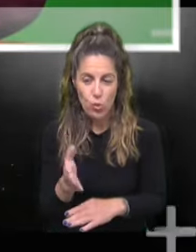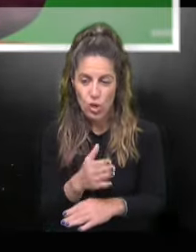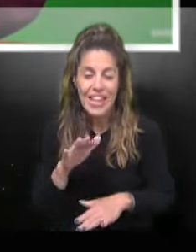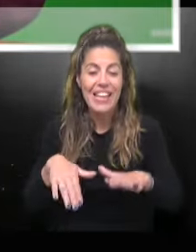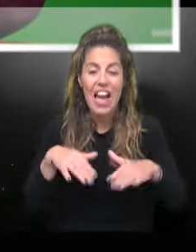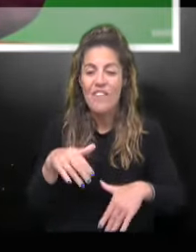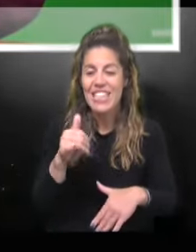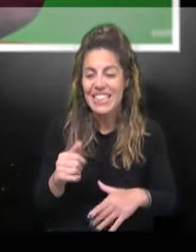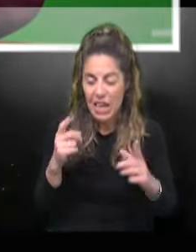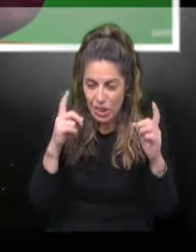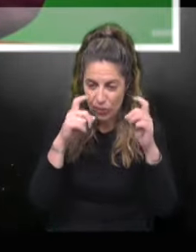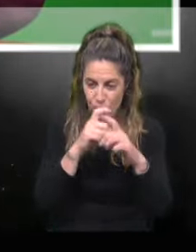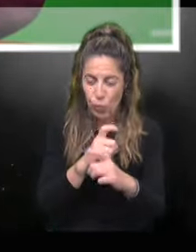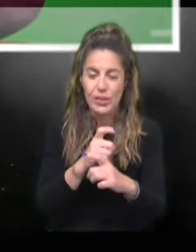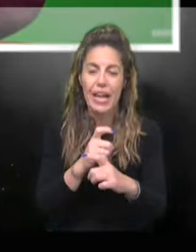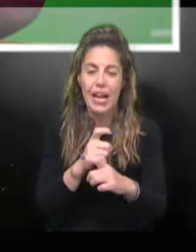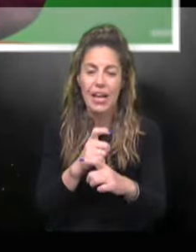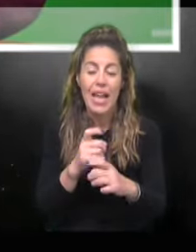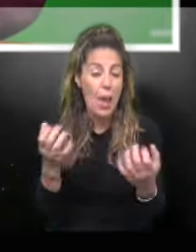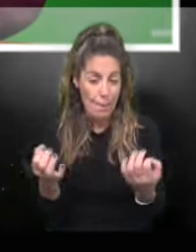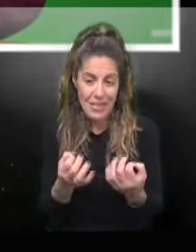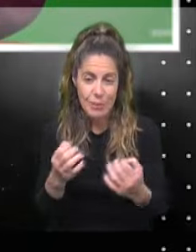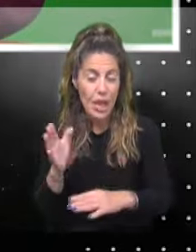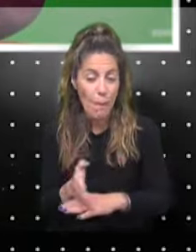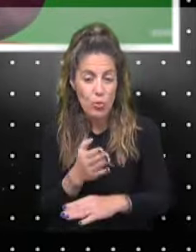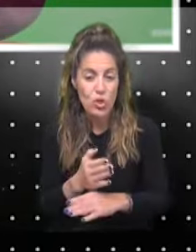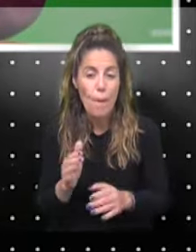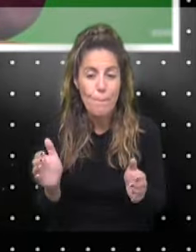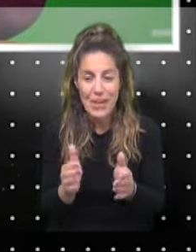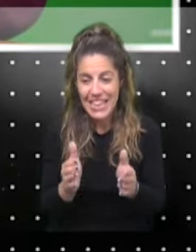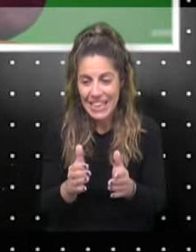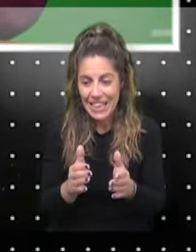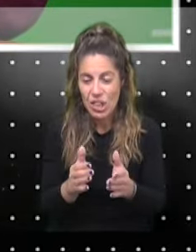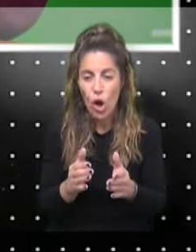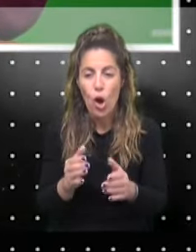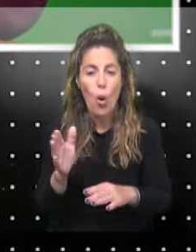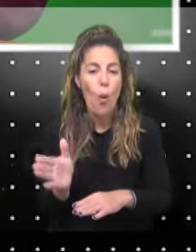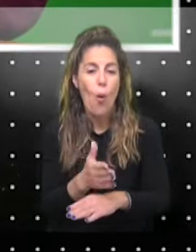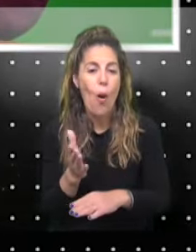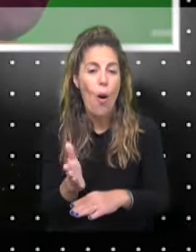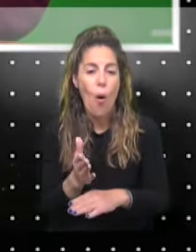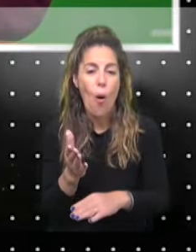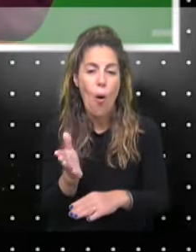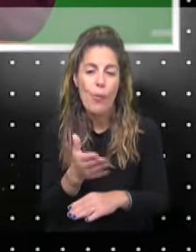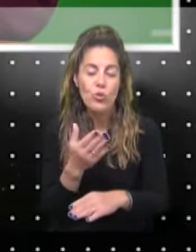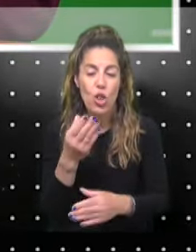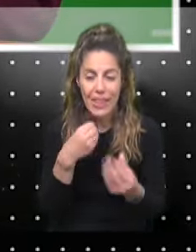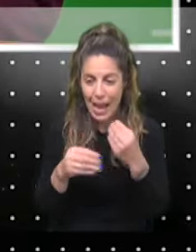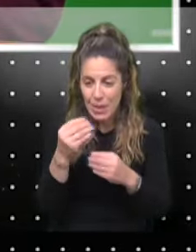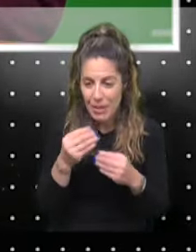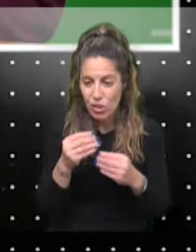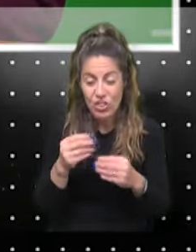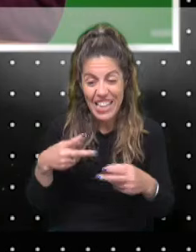veces tienen dificultad este y especialmente de producción de pequeña escala y de alimentos perecederos que tienen dificultad de encontrar mercado